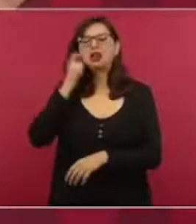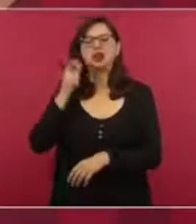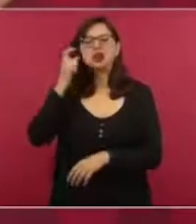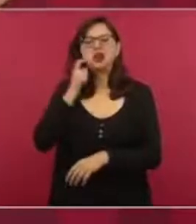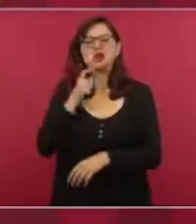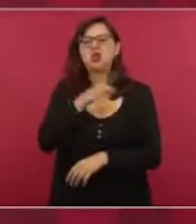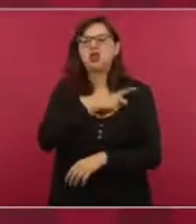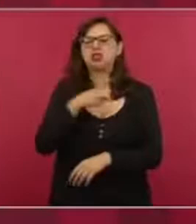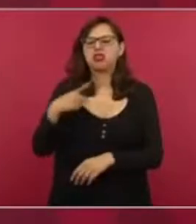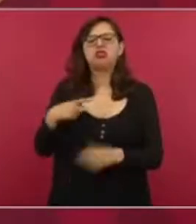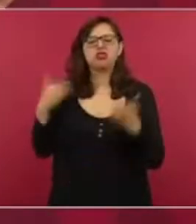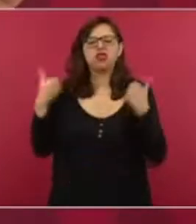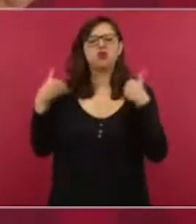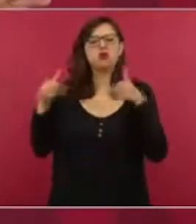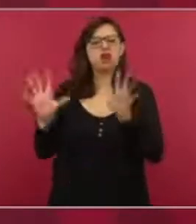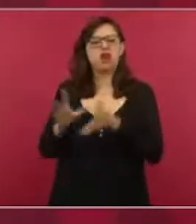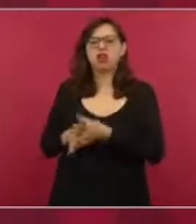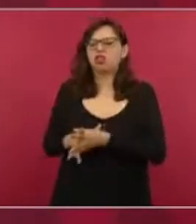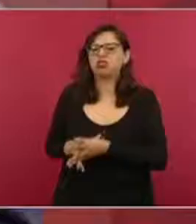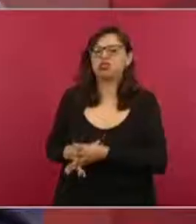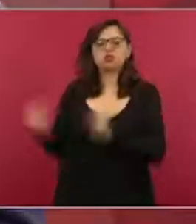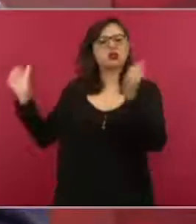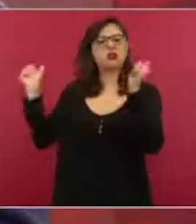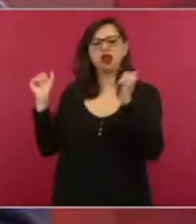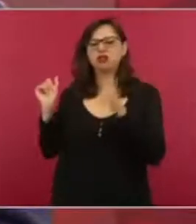el país salía adelante.